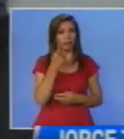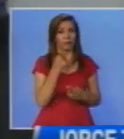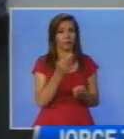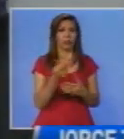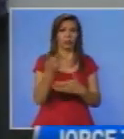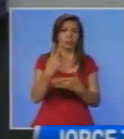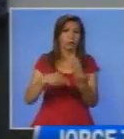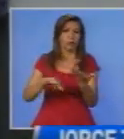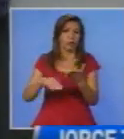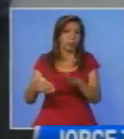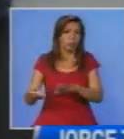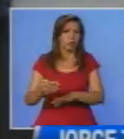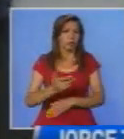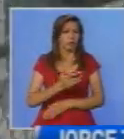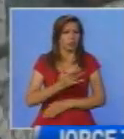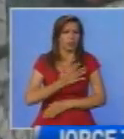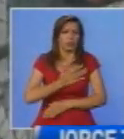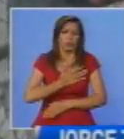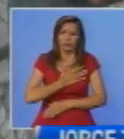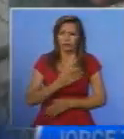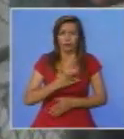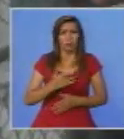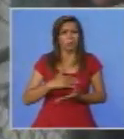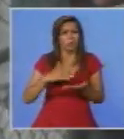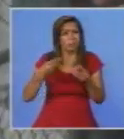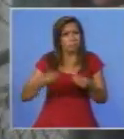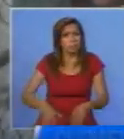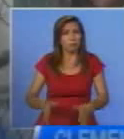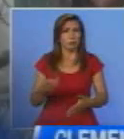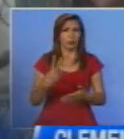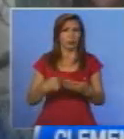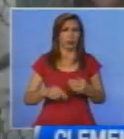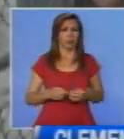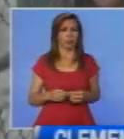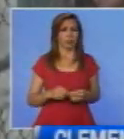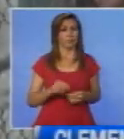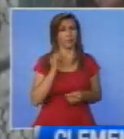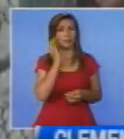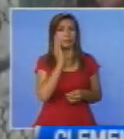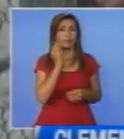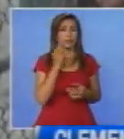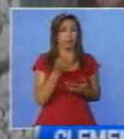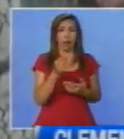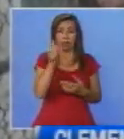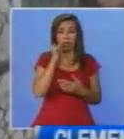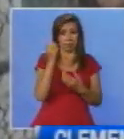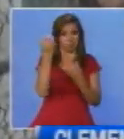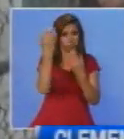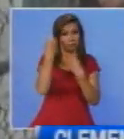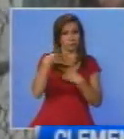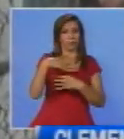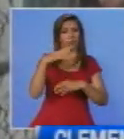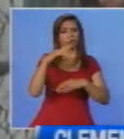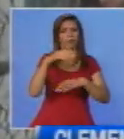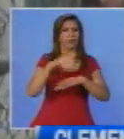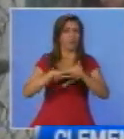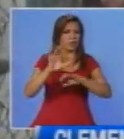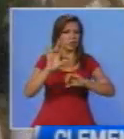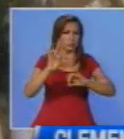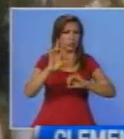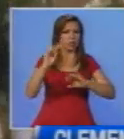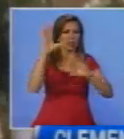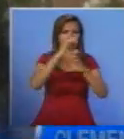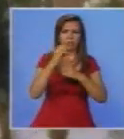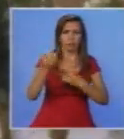Tapuy. Es pérdida grande, pues, para mí. Ayer yo no sabía, pues a las 5, 7 de la noche me avisan que ella se ha accidentado, se ha